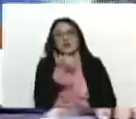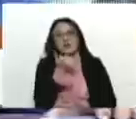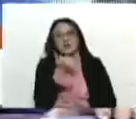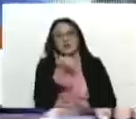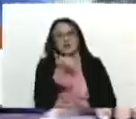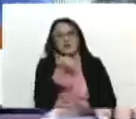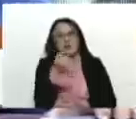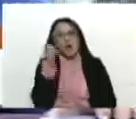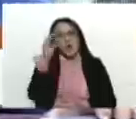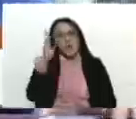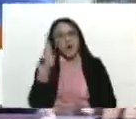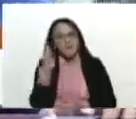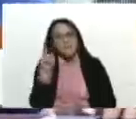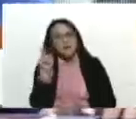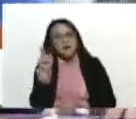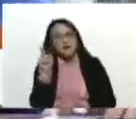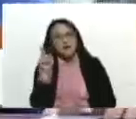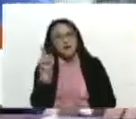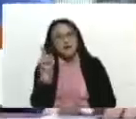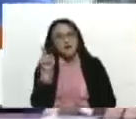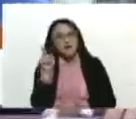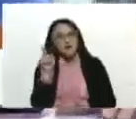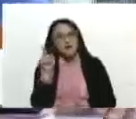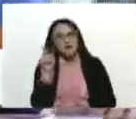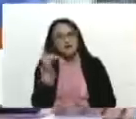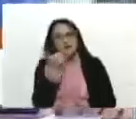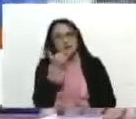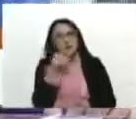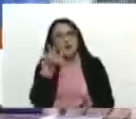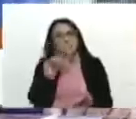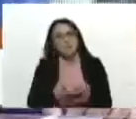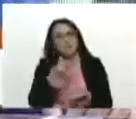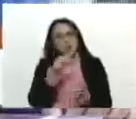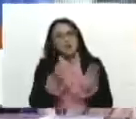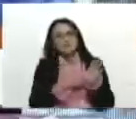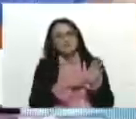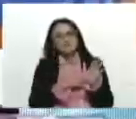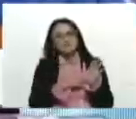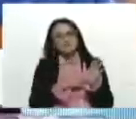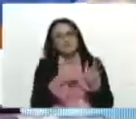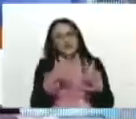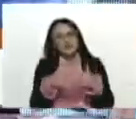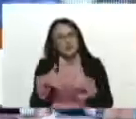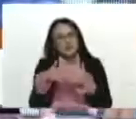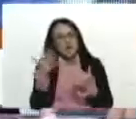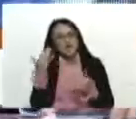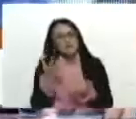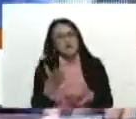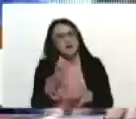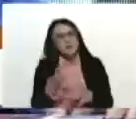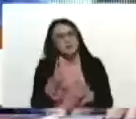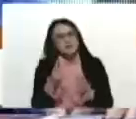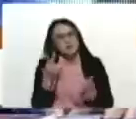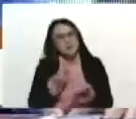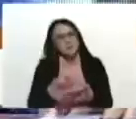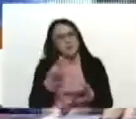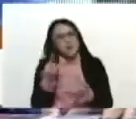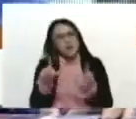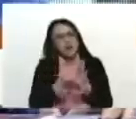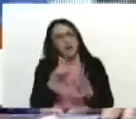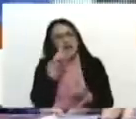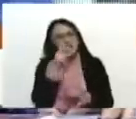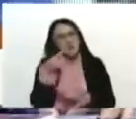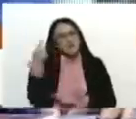Obama cuando aprobó ese decreto ya antes habían aprobado una ley el año anterior en diciembre